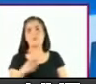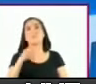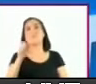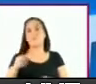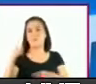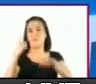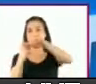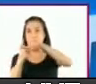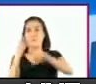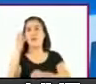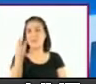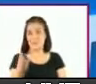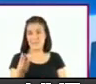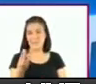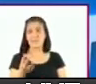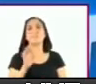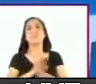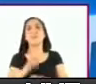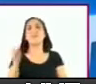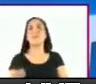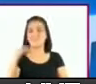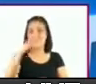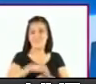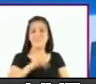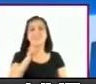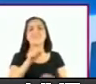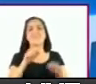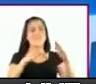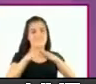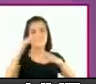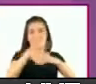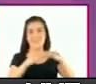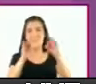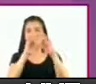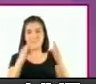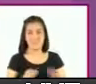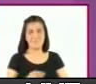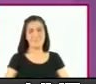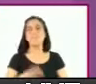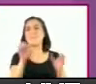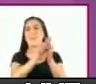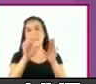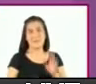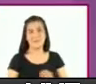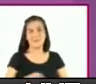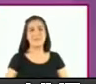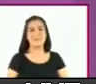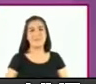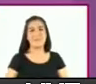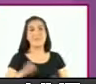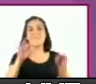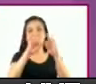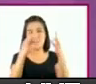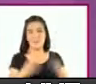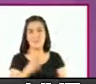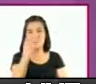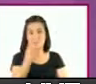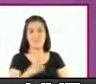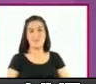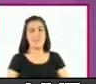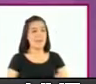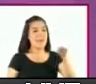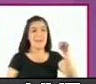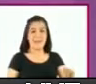3, obtenemos el número de bloques de la figura. Por ejemplo, para la figura 1,